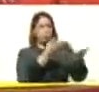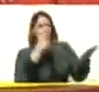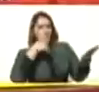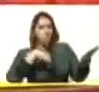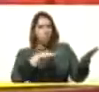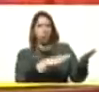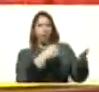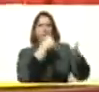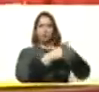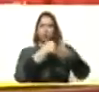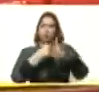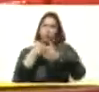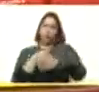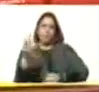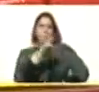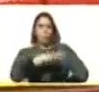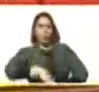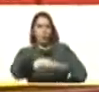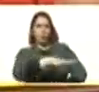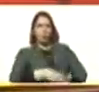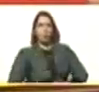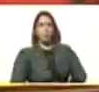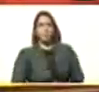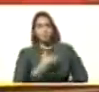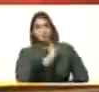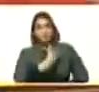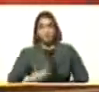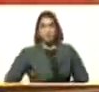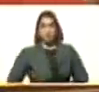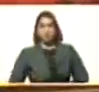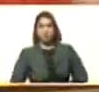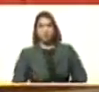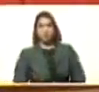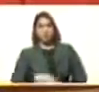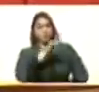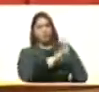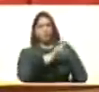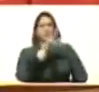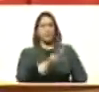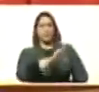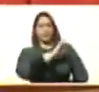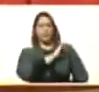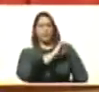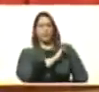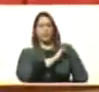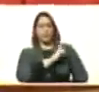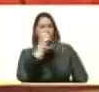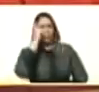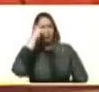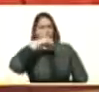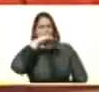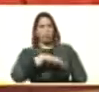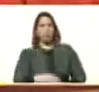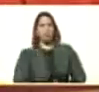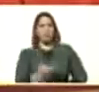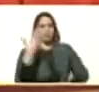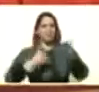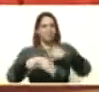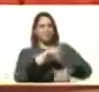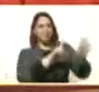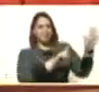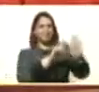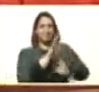pueblo combativo venezolano. Presidente, el 23 de enero, un día histórico, hace 64